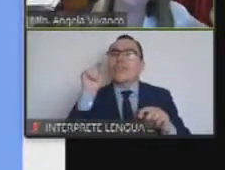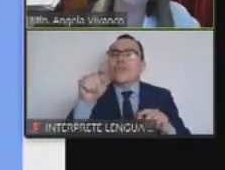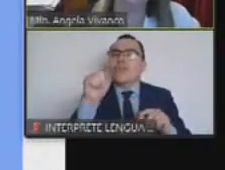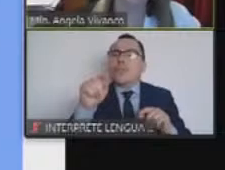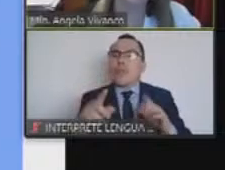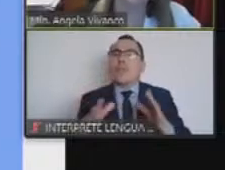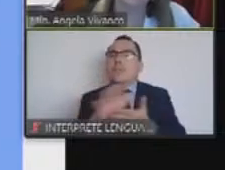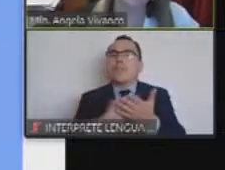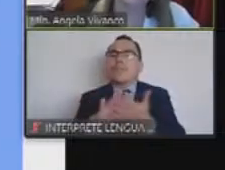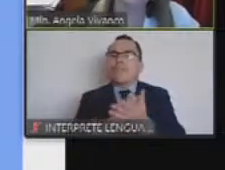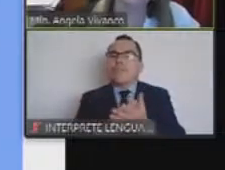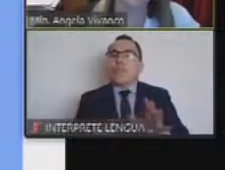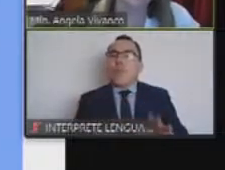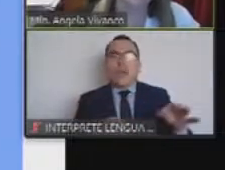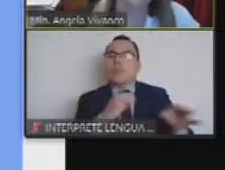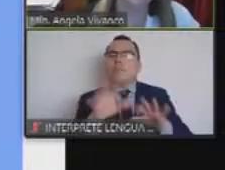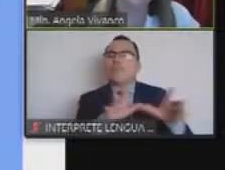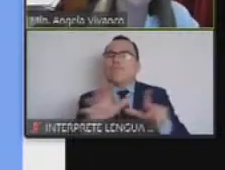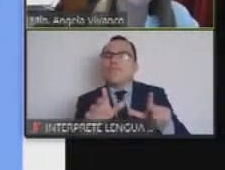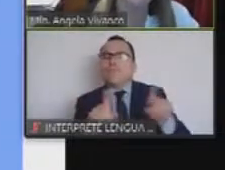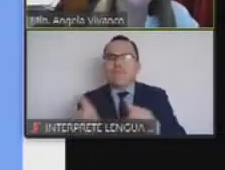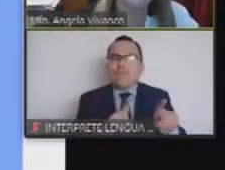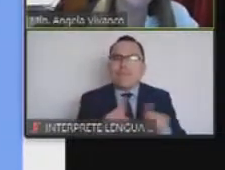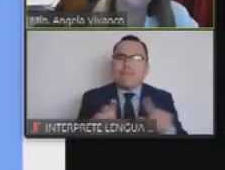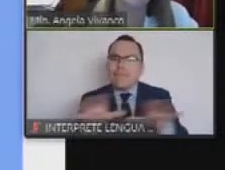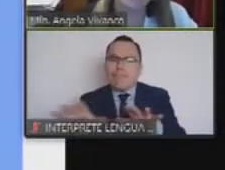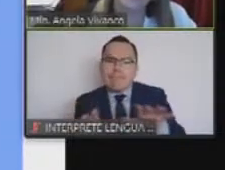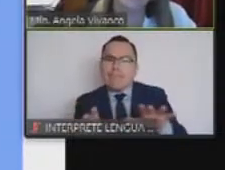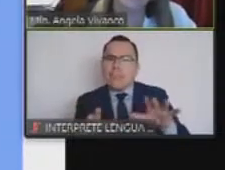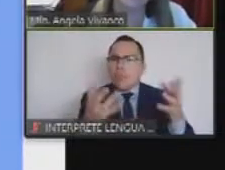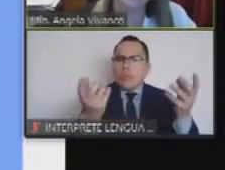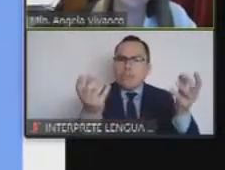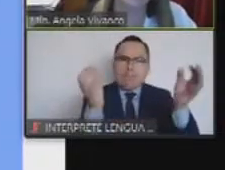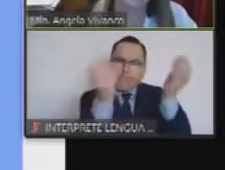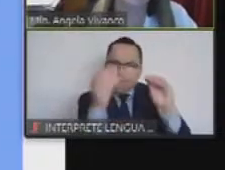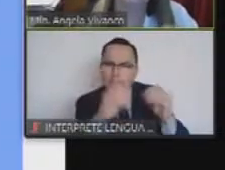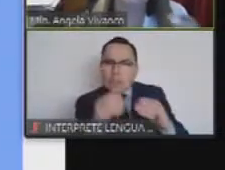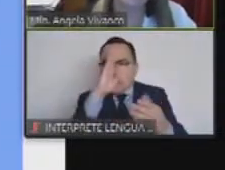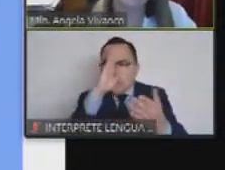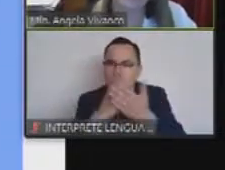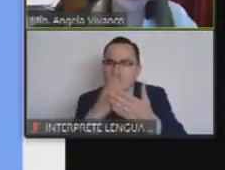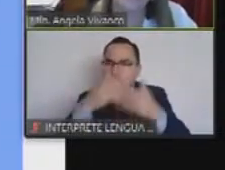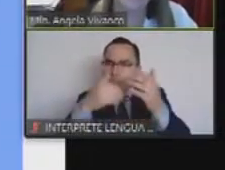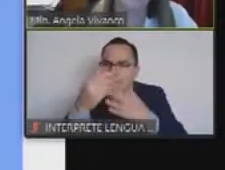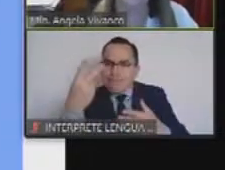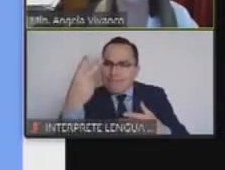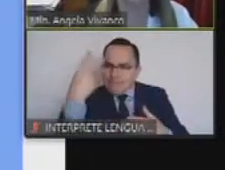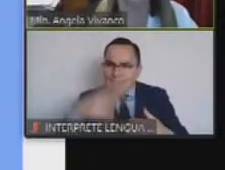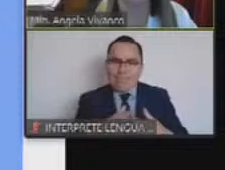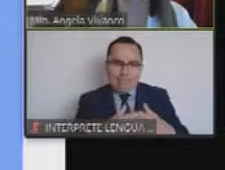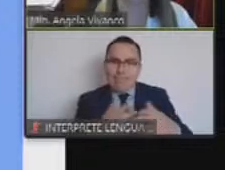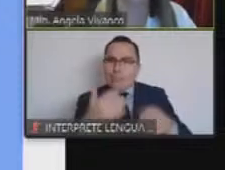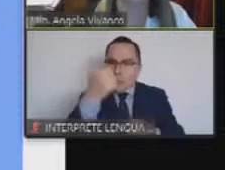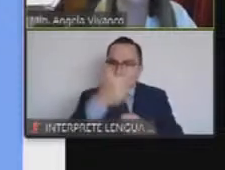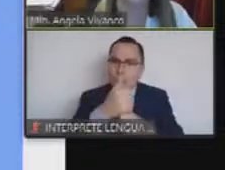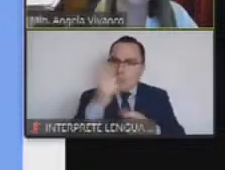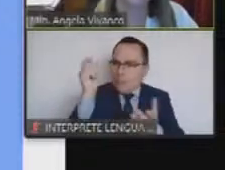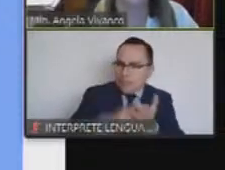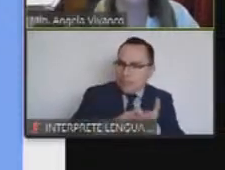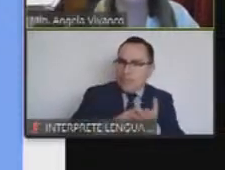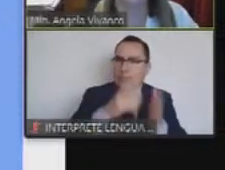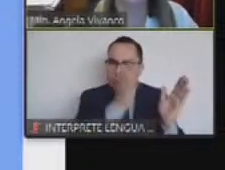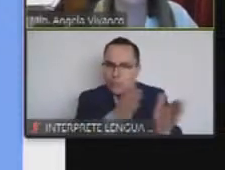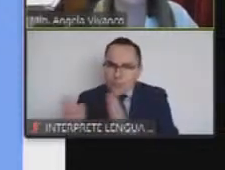ubicar el funcionamiento, la estructura, la toma de decisiones, la forma en que los procesos se